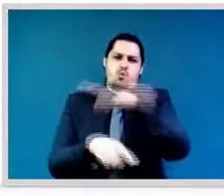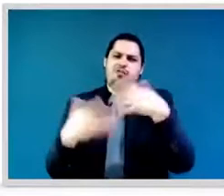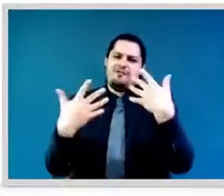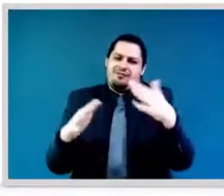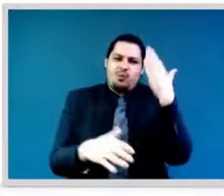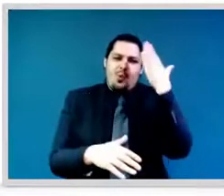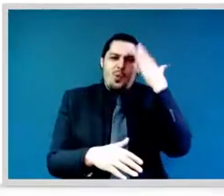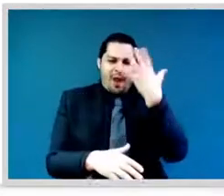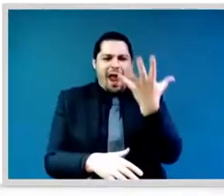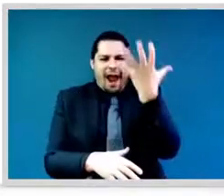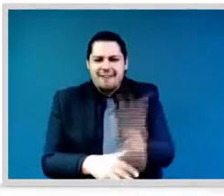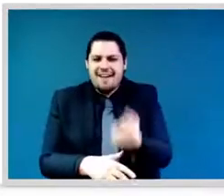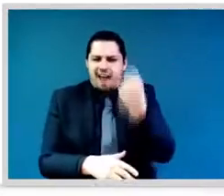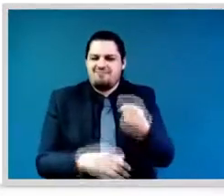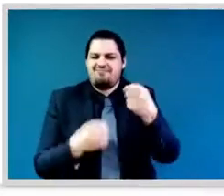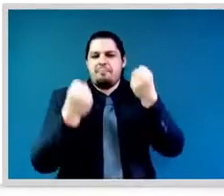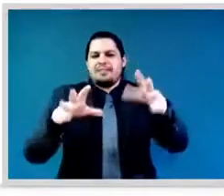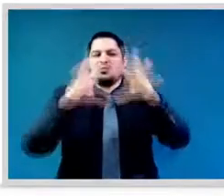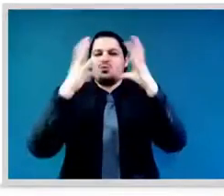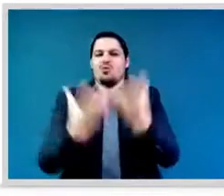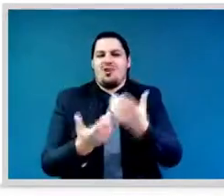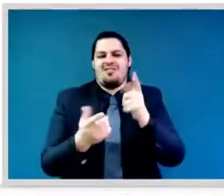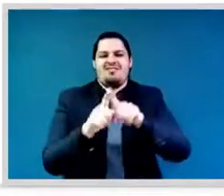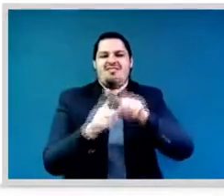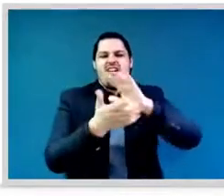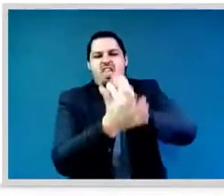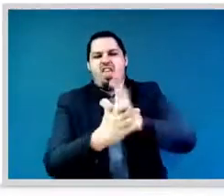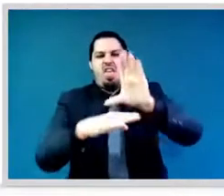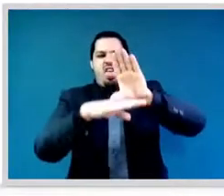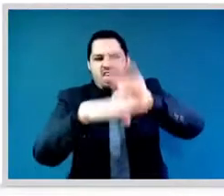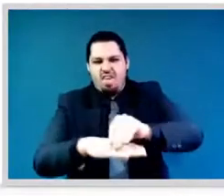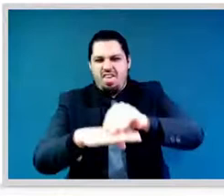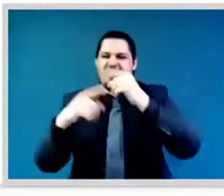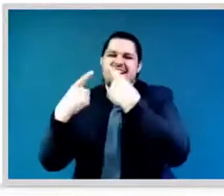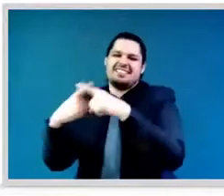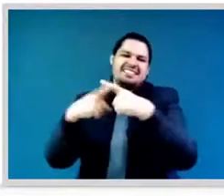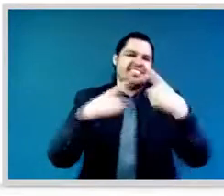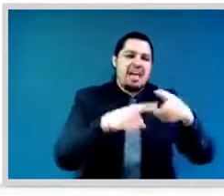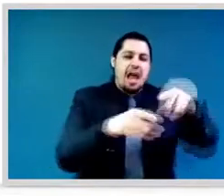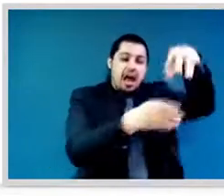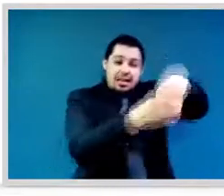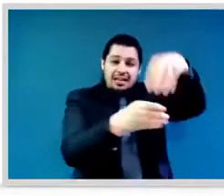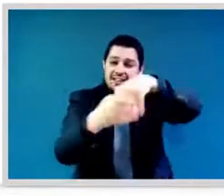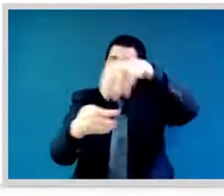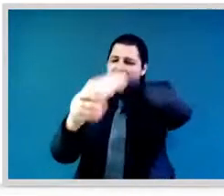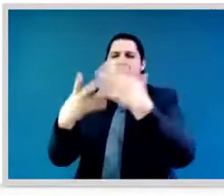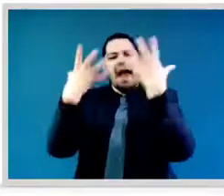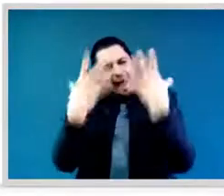en nuestras sociedades que se van a agudizar sin lugar a dudas en el escenario de la pospandemia.